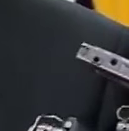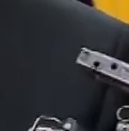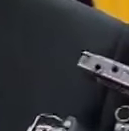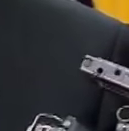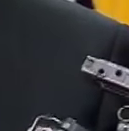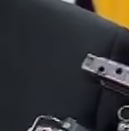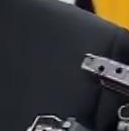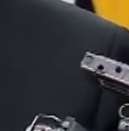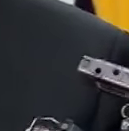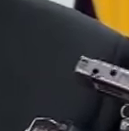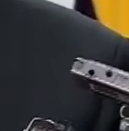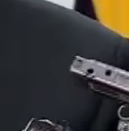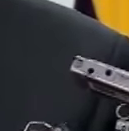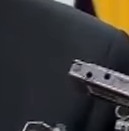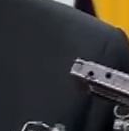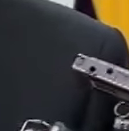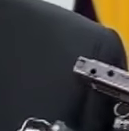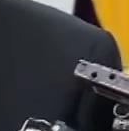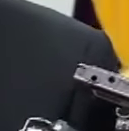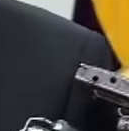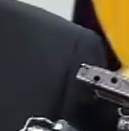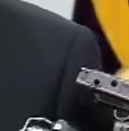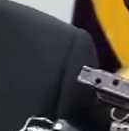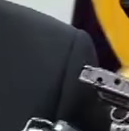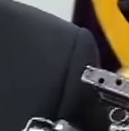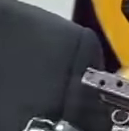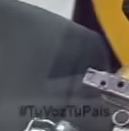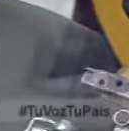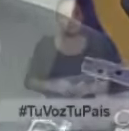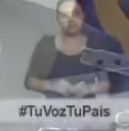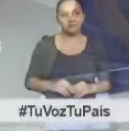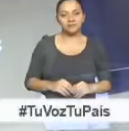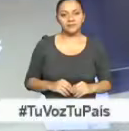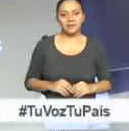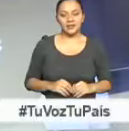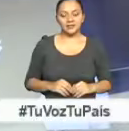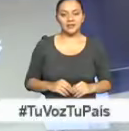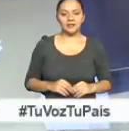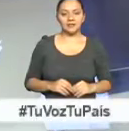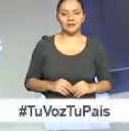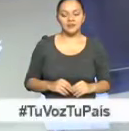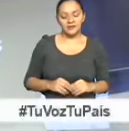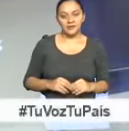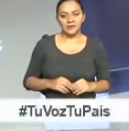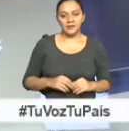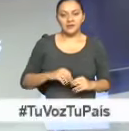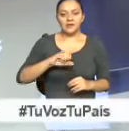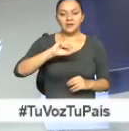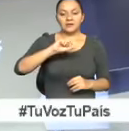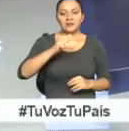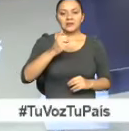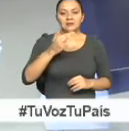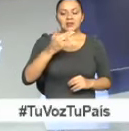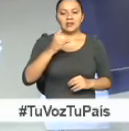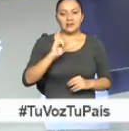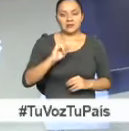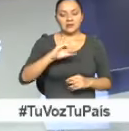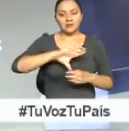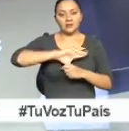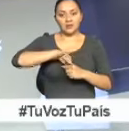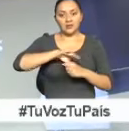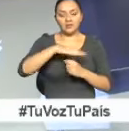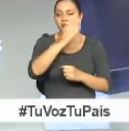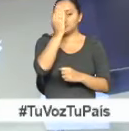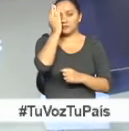ofende a través de una respuesta que le da al propio presidente un correo electrónico. Mohamed Javad Zarif, canciller de Irán, visitó Ecuador.